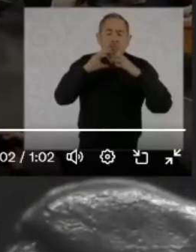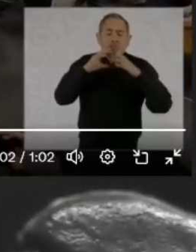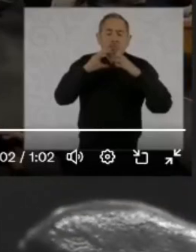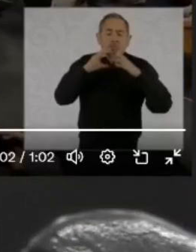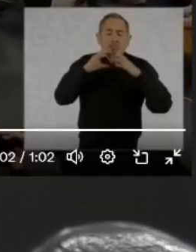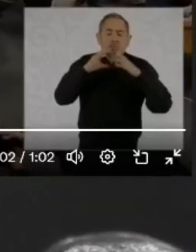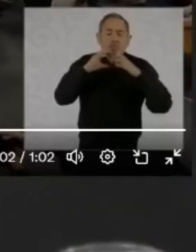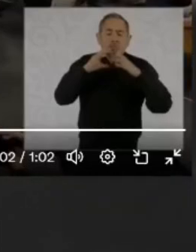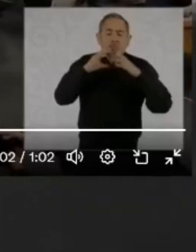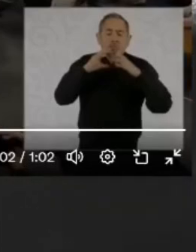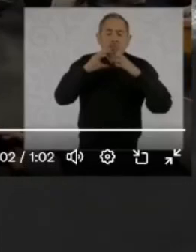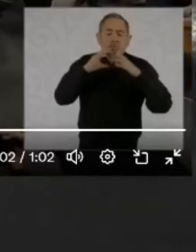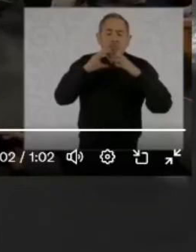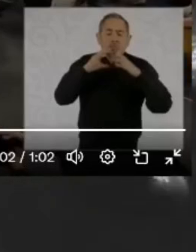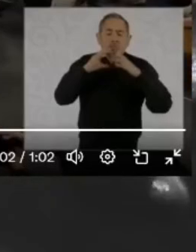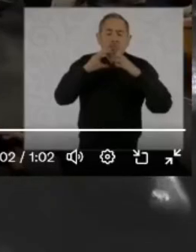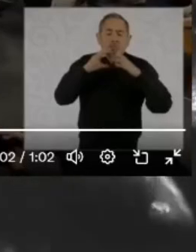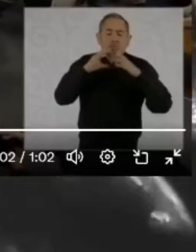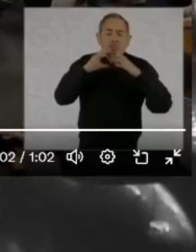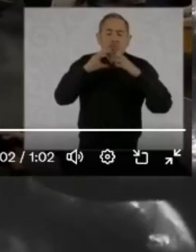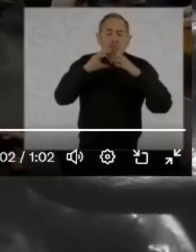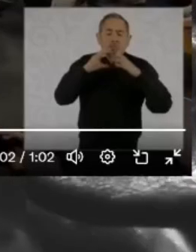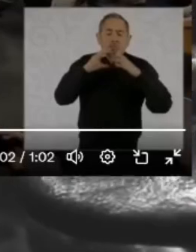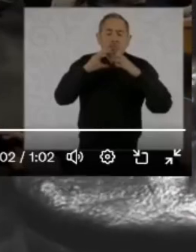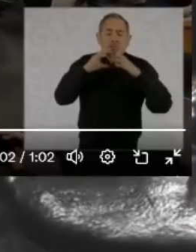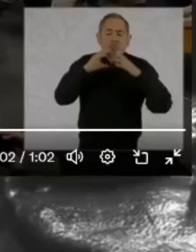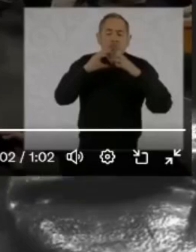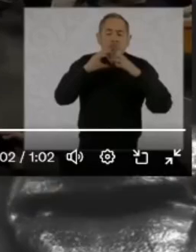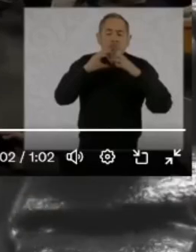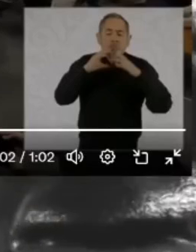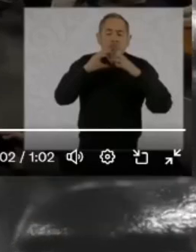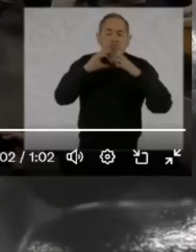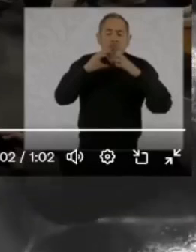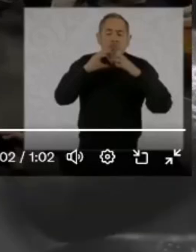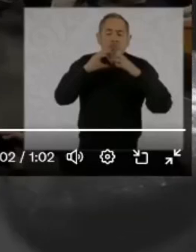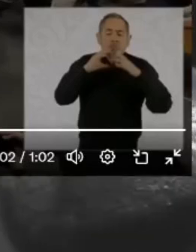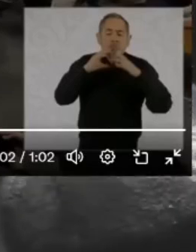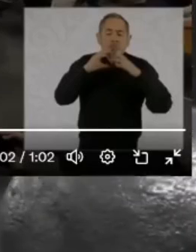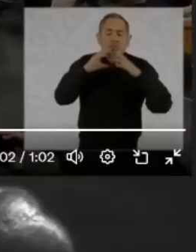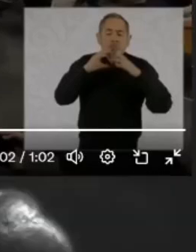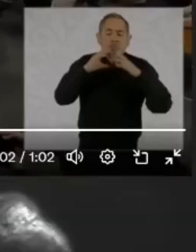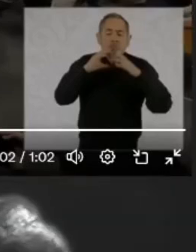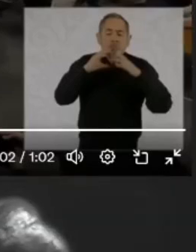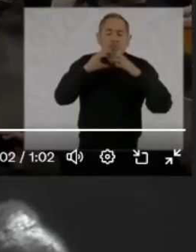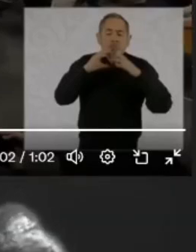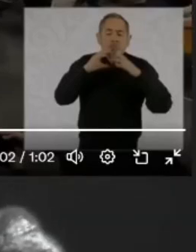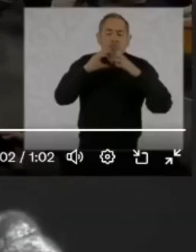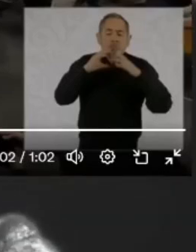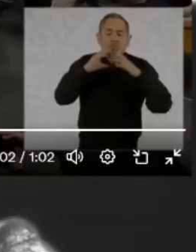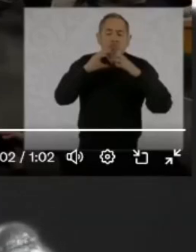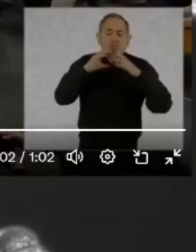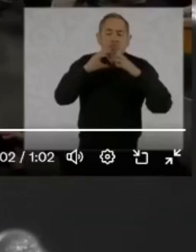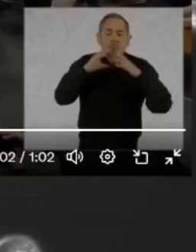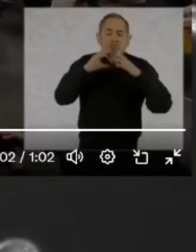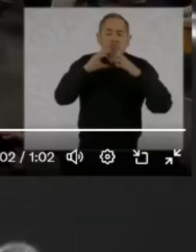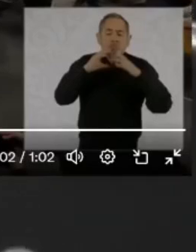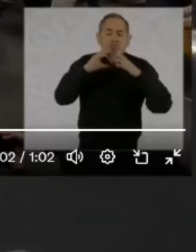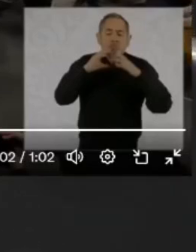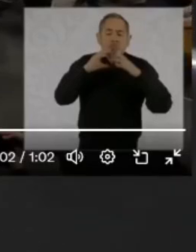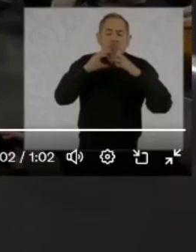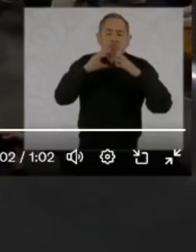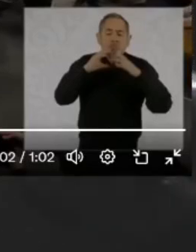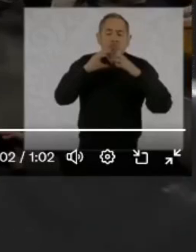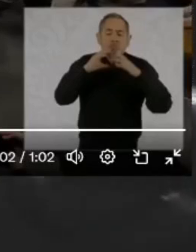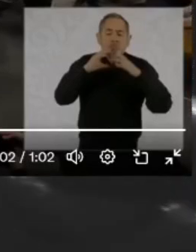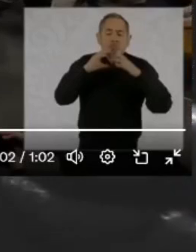Y en toda esa zona era agrícola, se sembraba en esas zonas y se cambió y se empezó a construir porque la ciudad empezó a